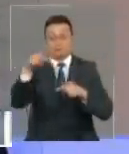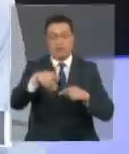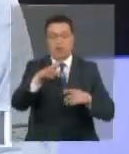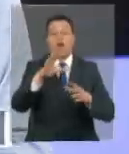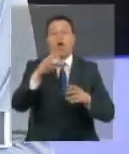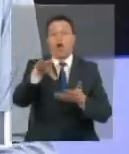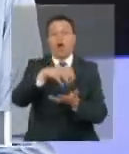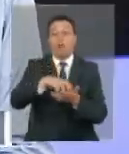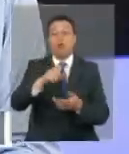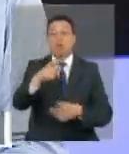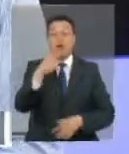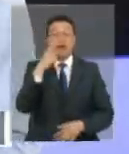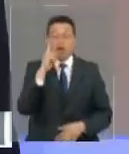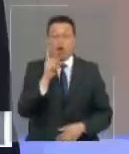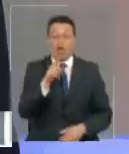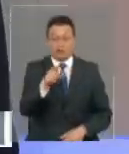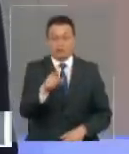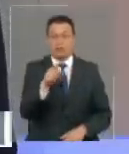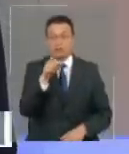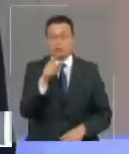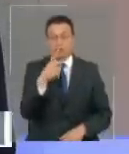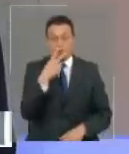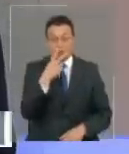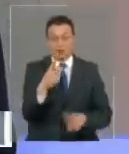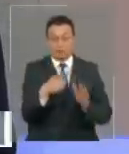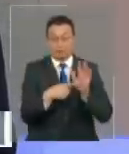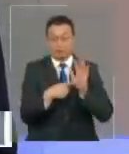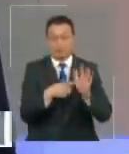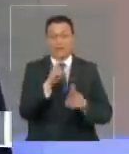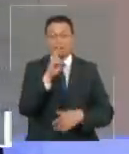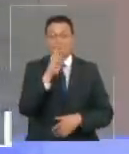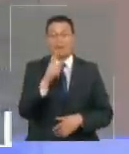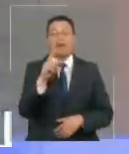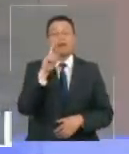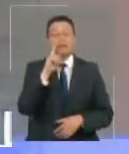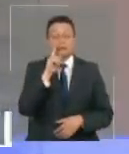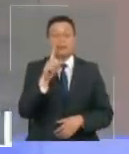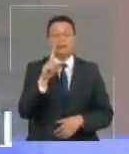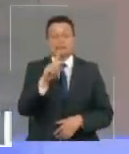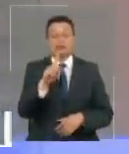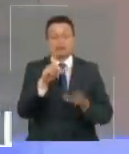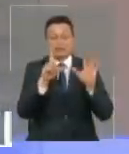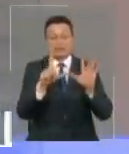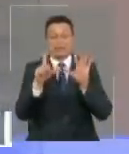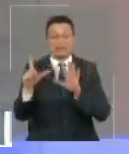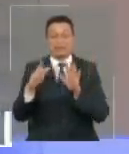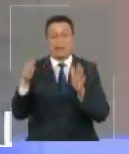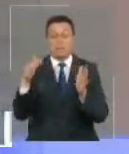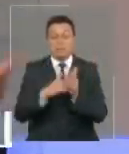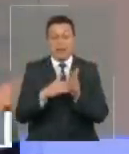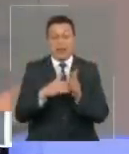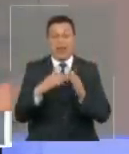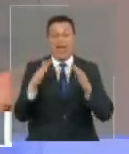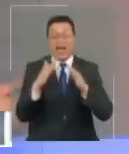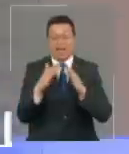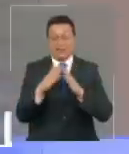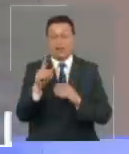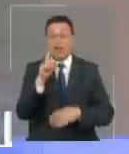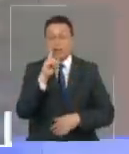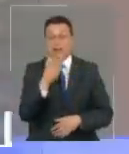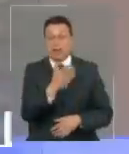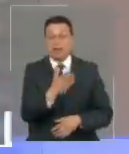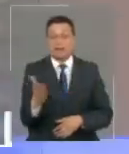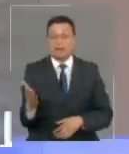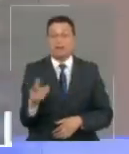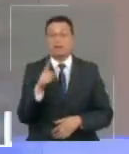conoce, ¿ya? Ustedes acaban de mostrar en televisión que tenemos 177.000 habitantes. Lo pusieron ustedes, el dato que ustedes